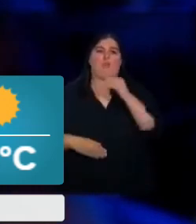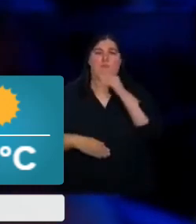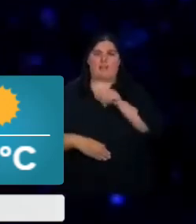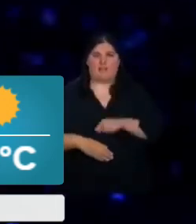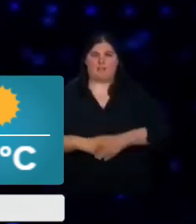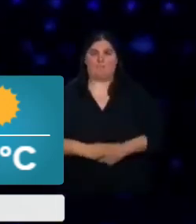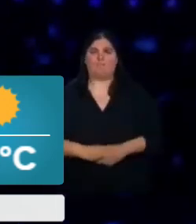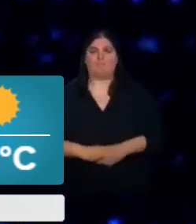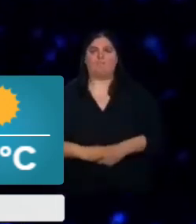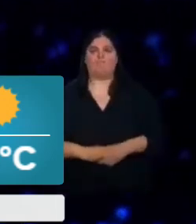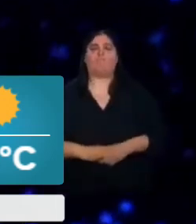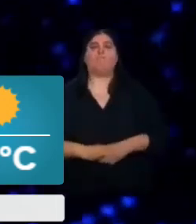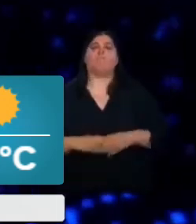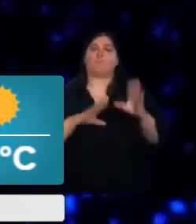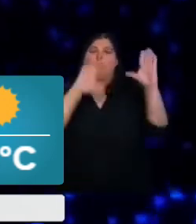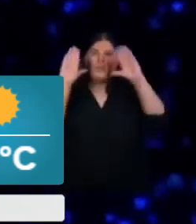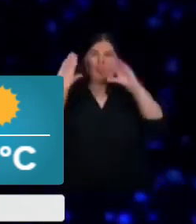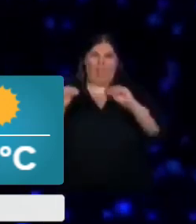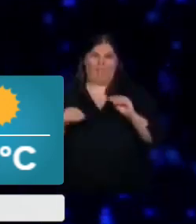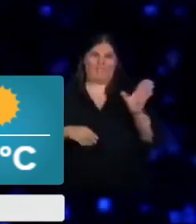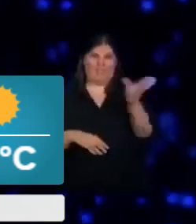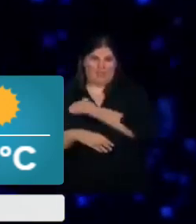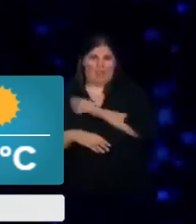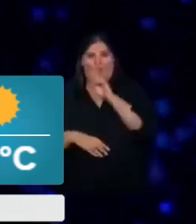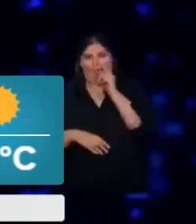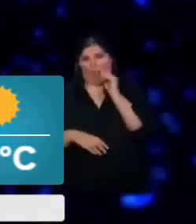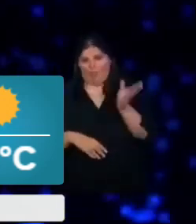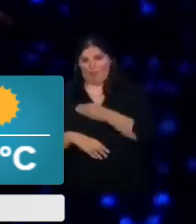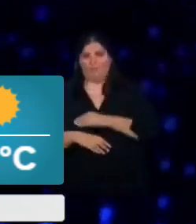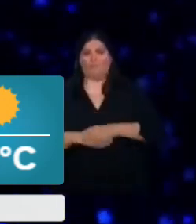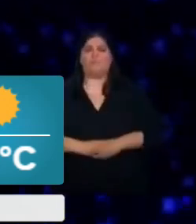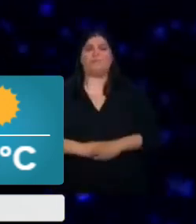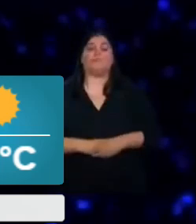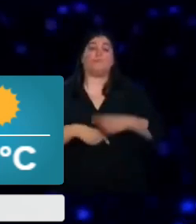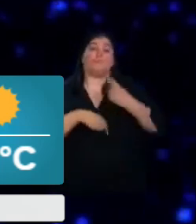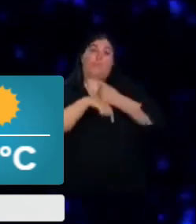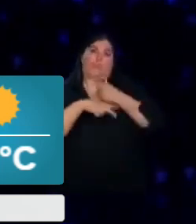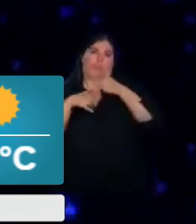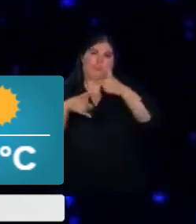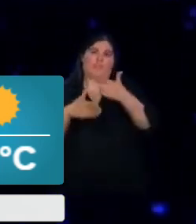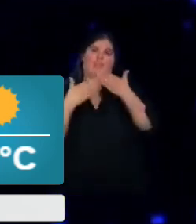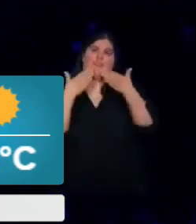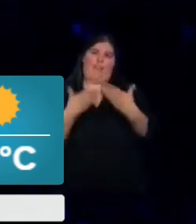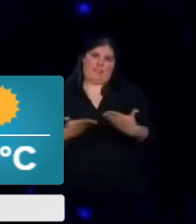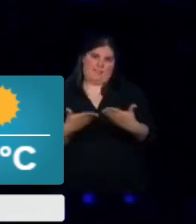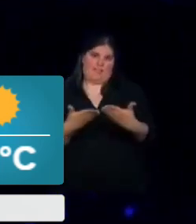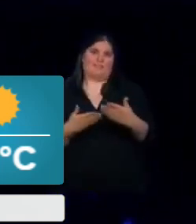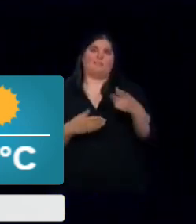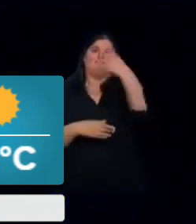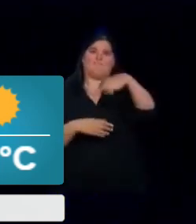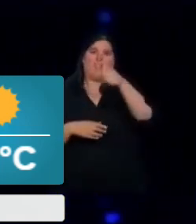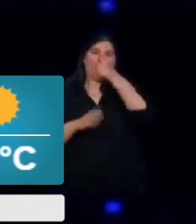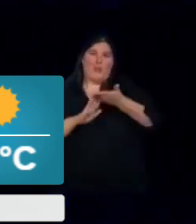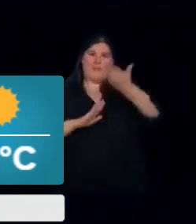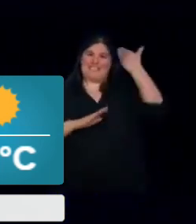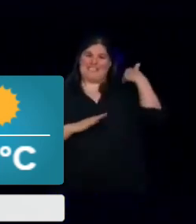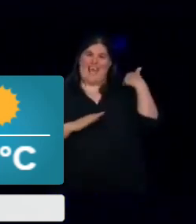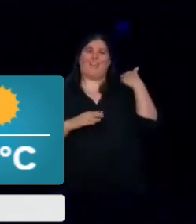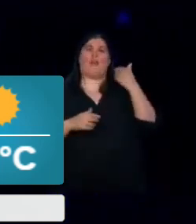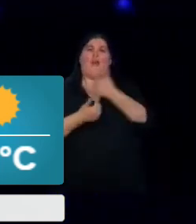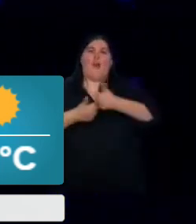quismo qué va a pasar con el keris moo va a tener lugar dentro del gobierno de masa va a ser parte del gobierno de masa el keris